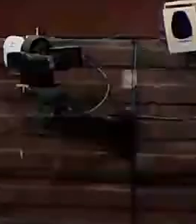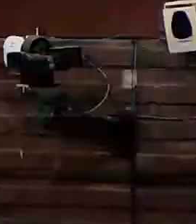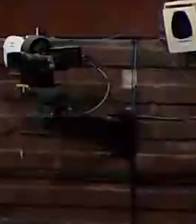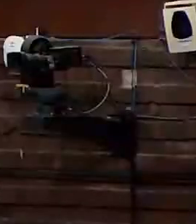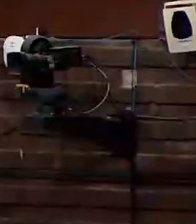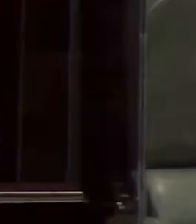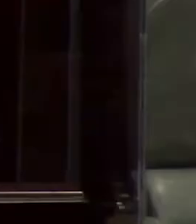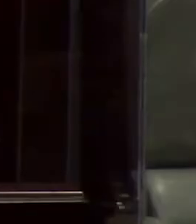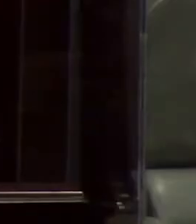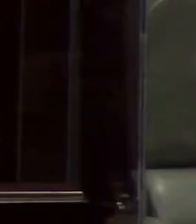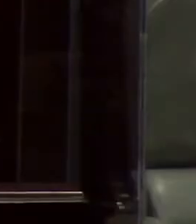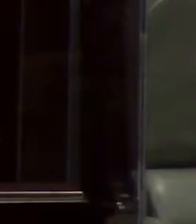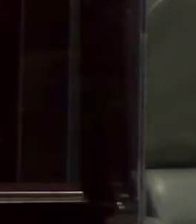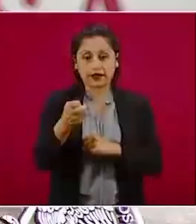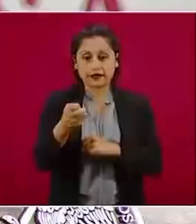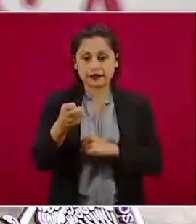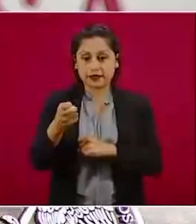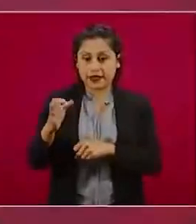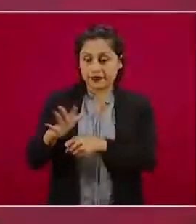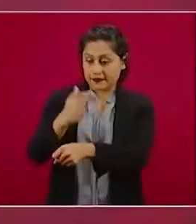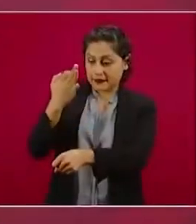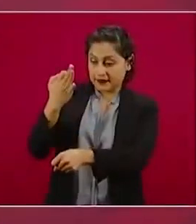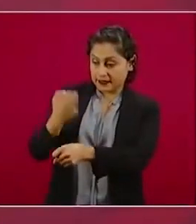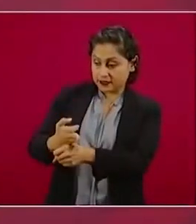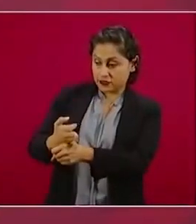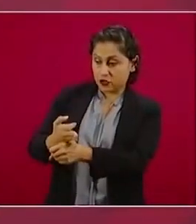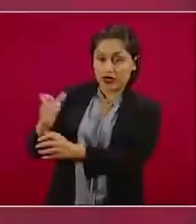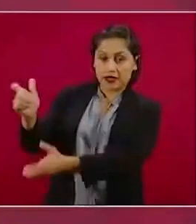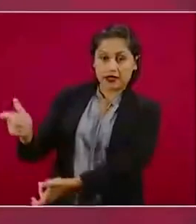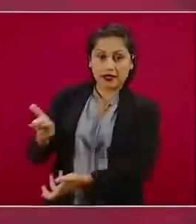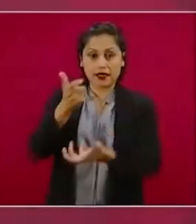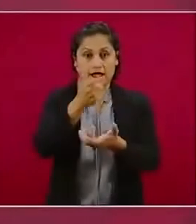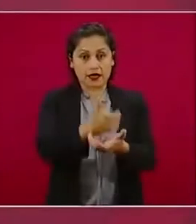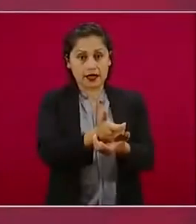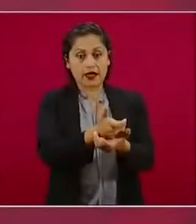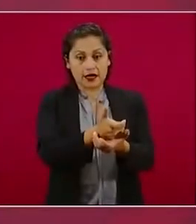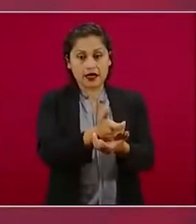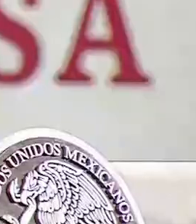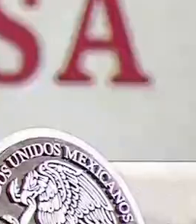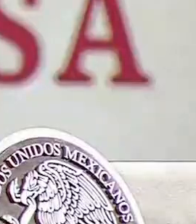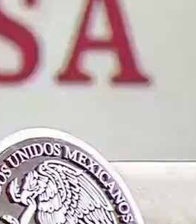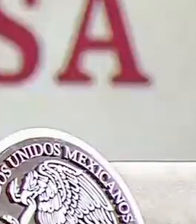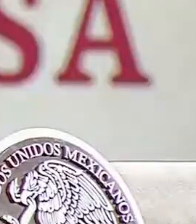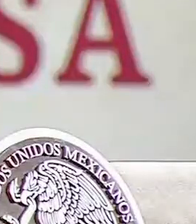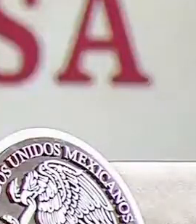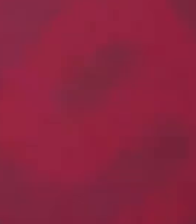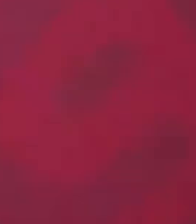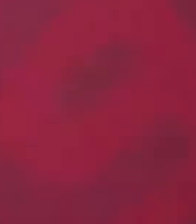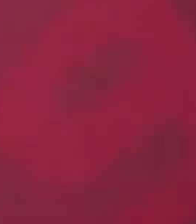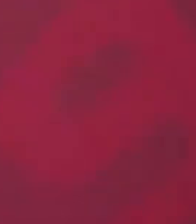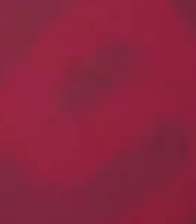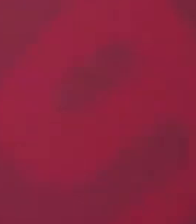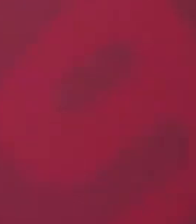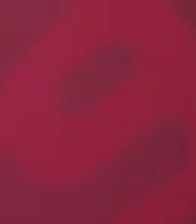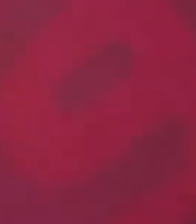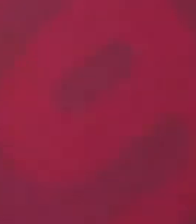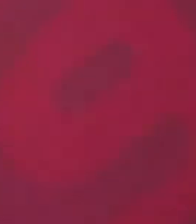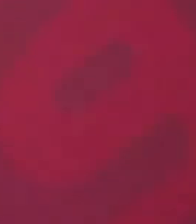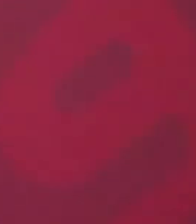públicos divide opiniones. Las autoridades aseguran que ese esquema se había convertido en un mecanismo plagado